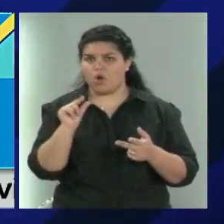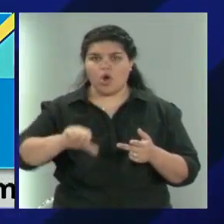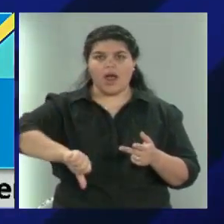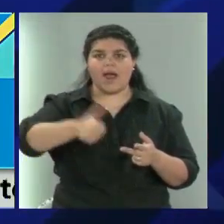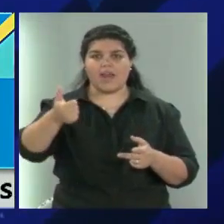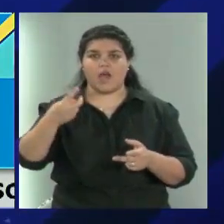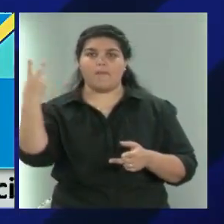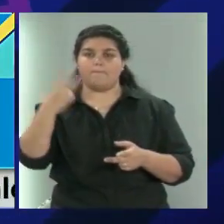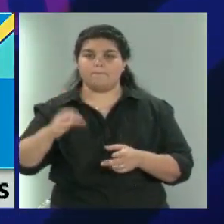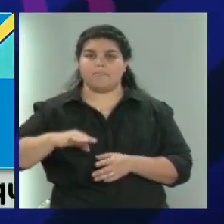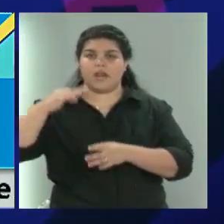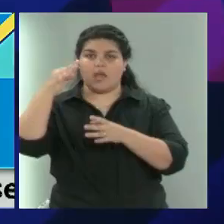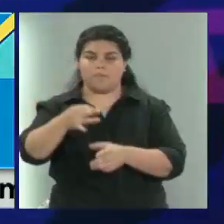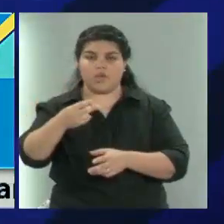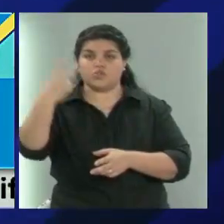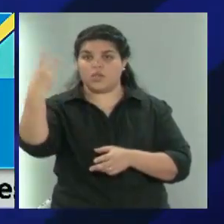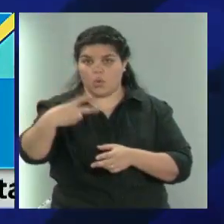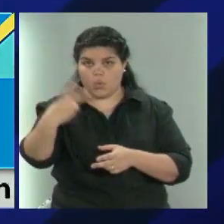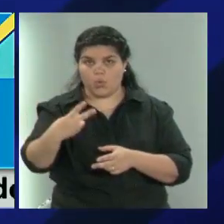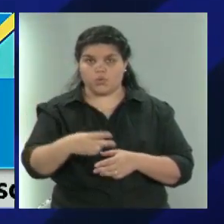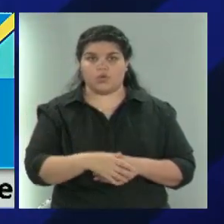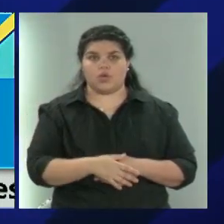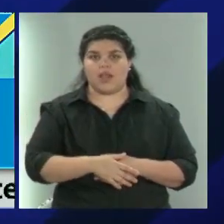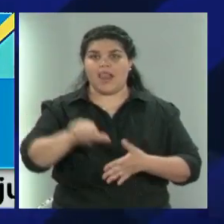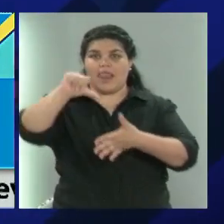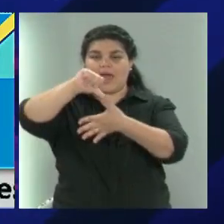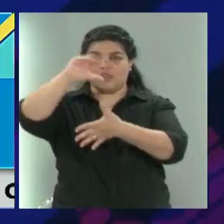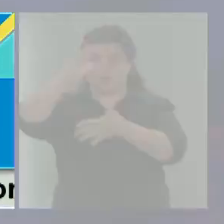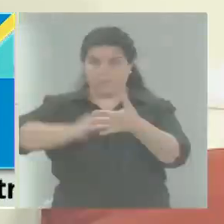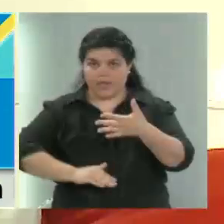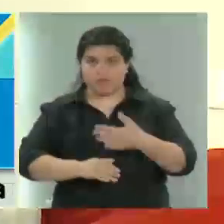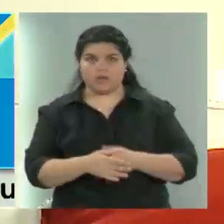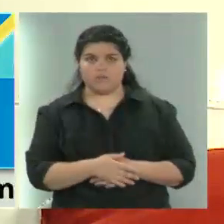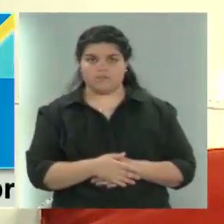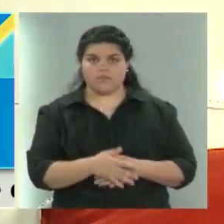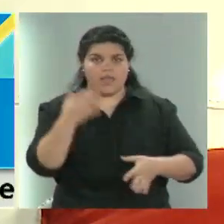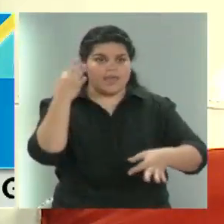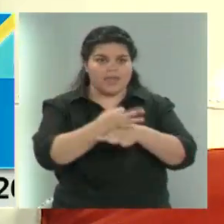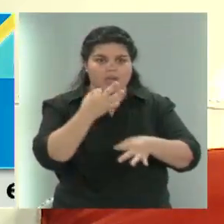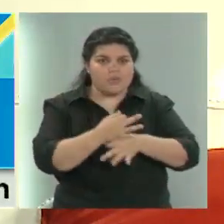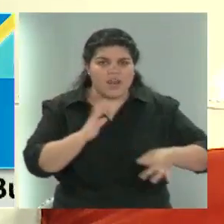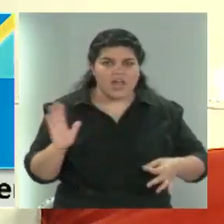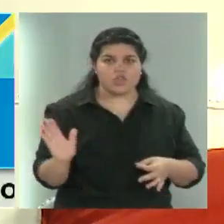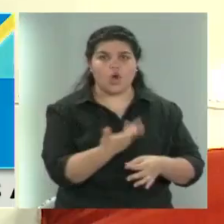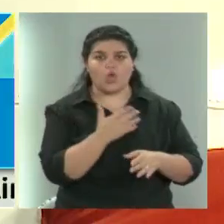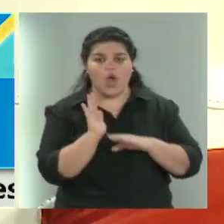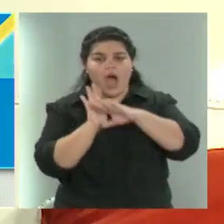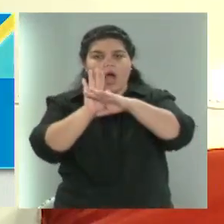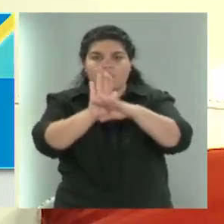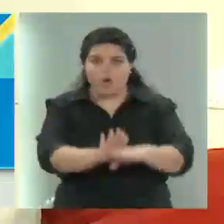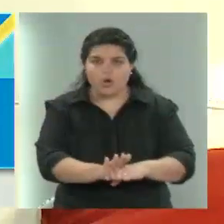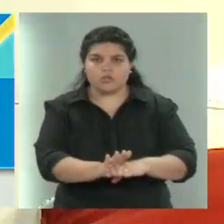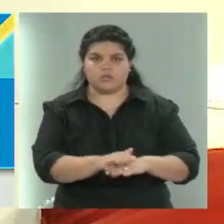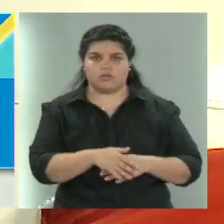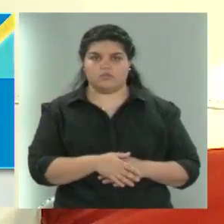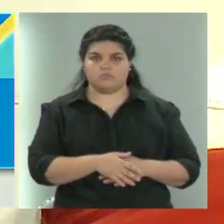segundo premio, el segundo lugar a nivel latinoamericano. Toda una escuela detrás de ellos, ¿no es cierto?, acompañándolos,